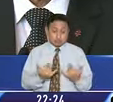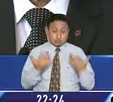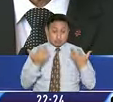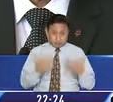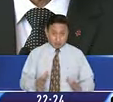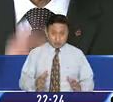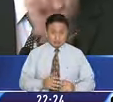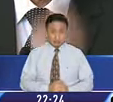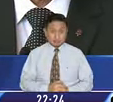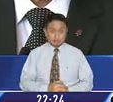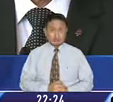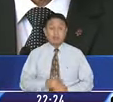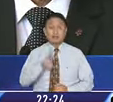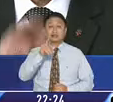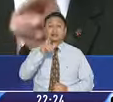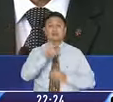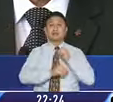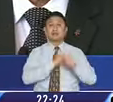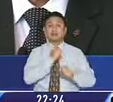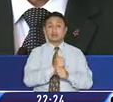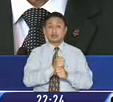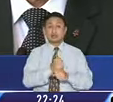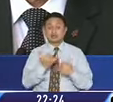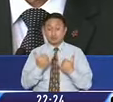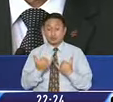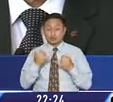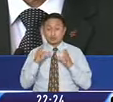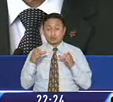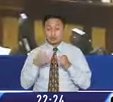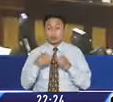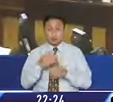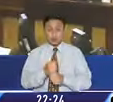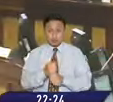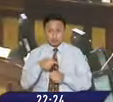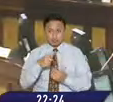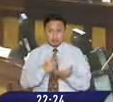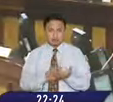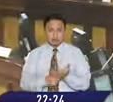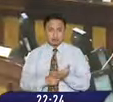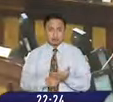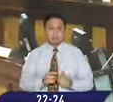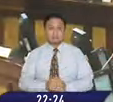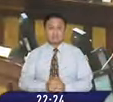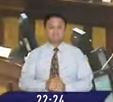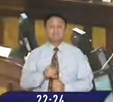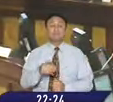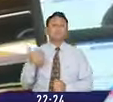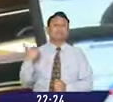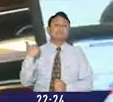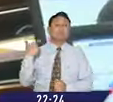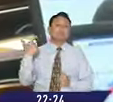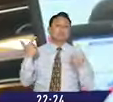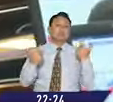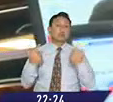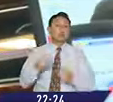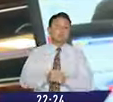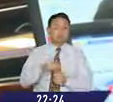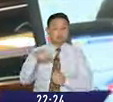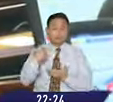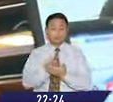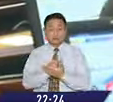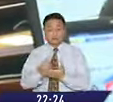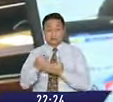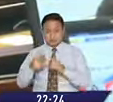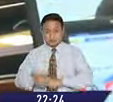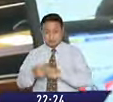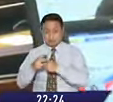fin, luego de 3 años, se trata hoy en la Comisión de Seguridad. El debate del porte y tenencia de armas arrancará esta semana en